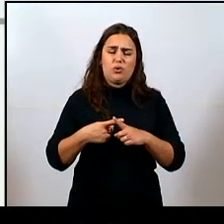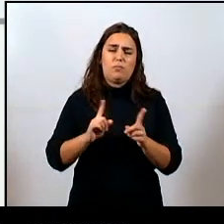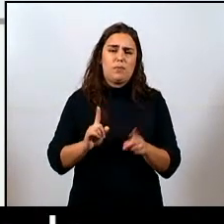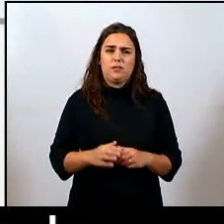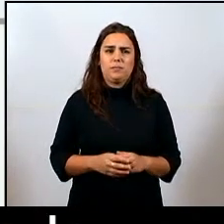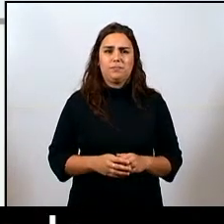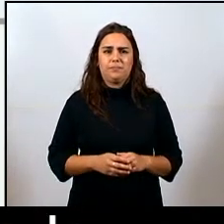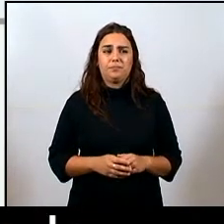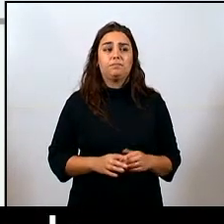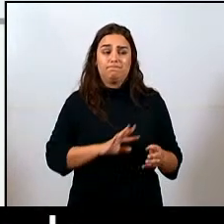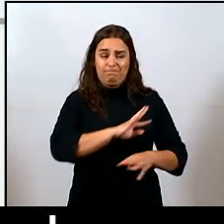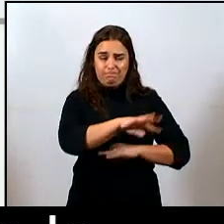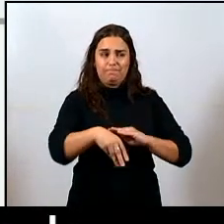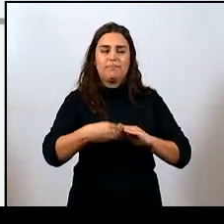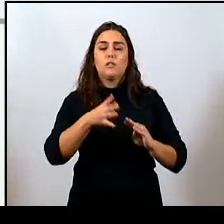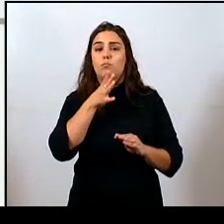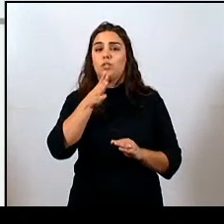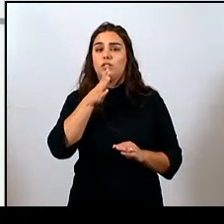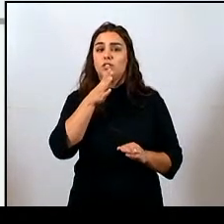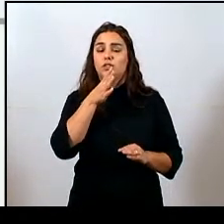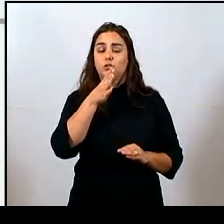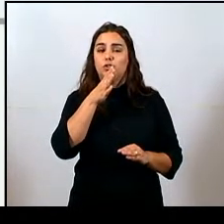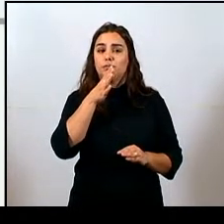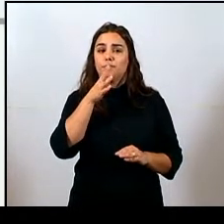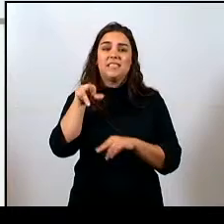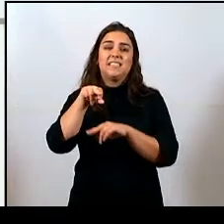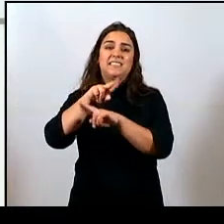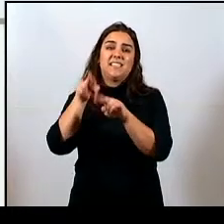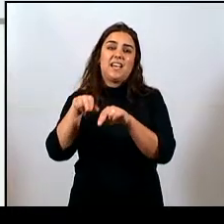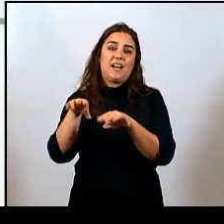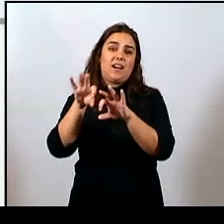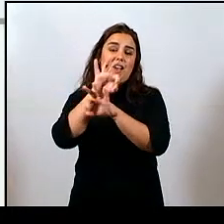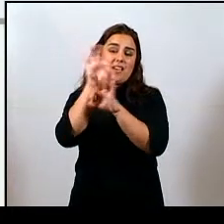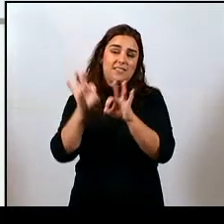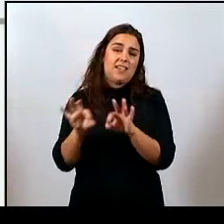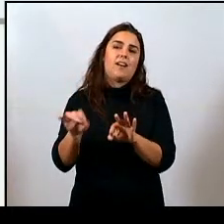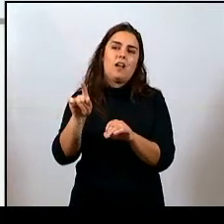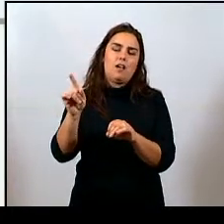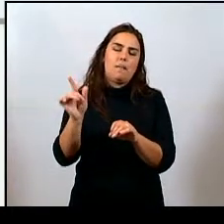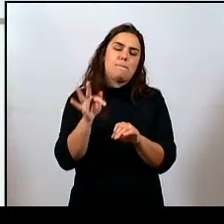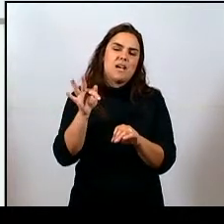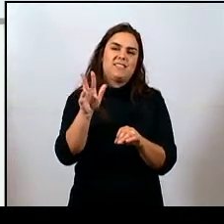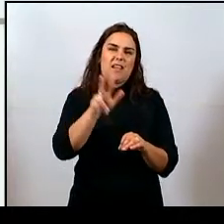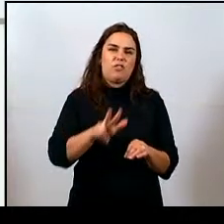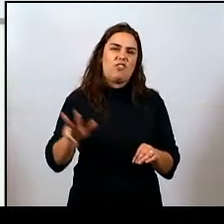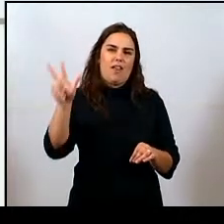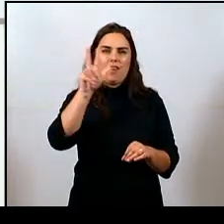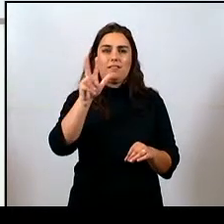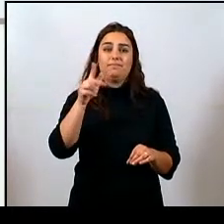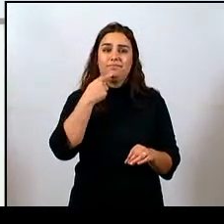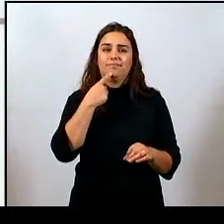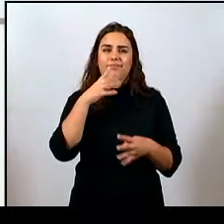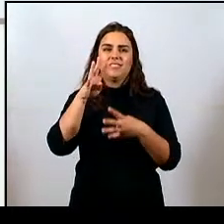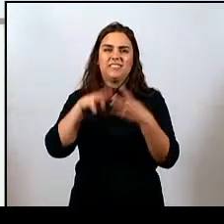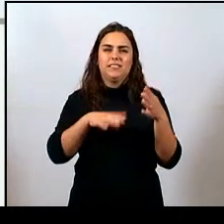Y es curioso que Esquerra, que la izquierda en Cataluña, junto con el nacionalismo, hayan situado a Cataluña